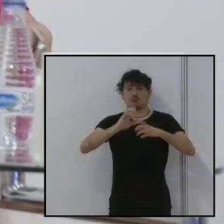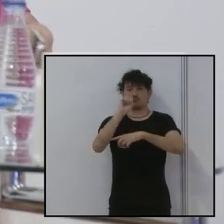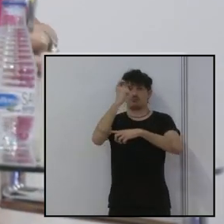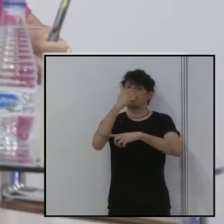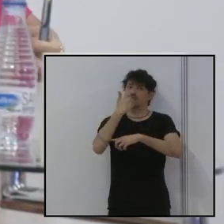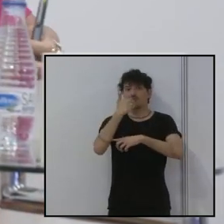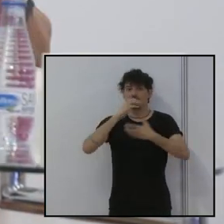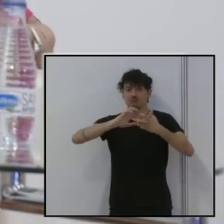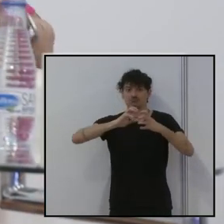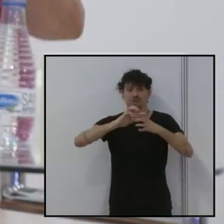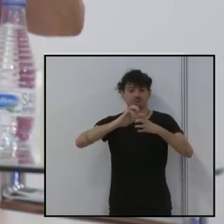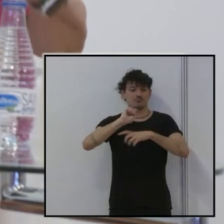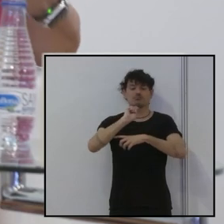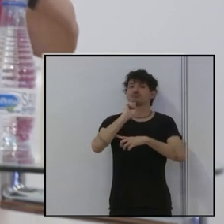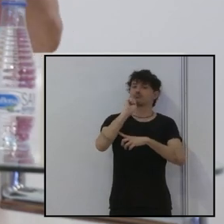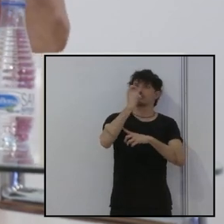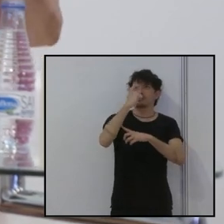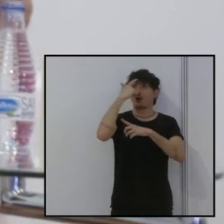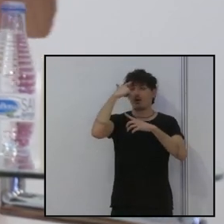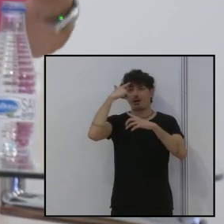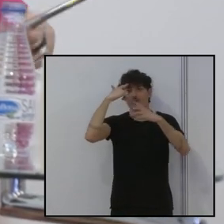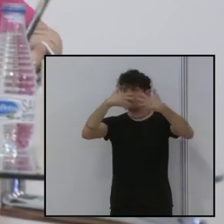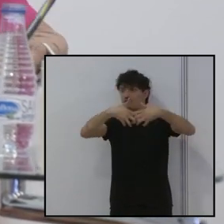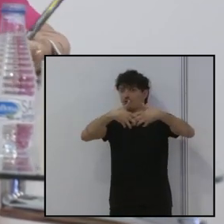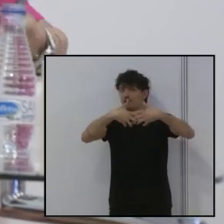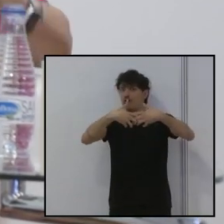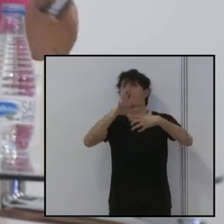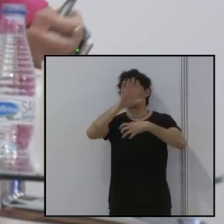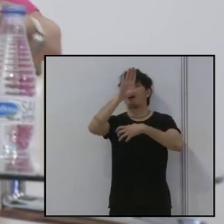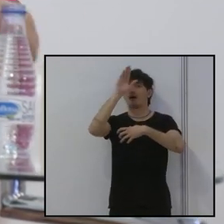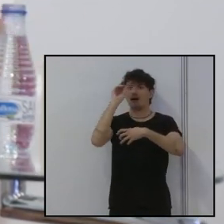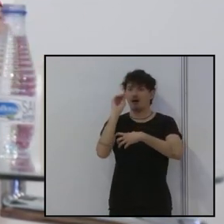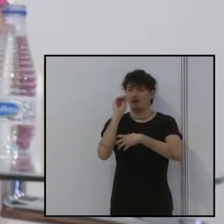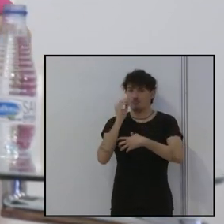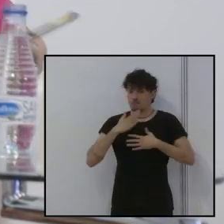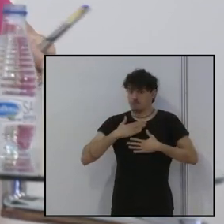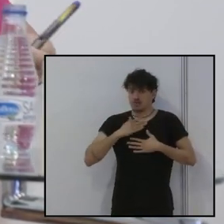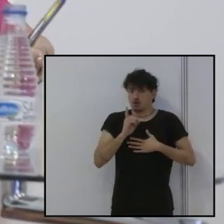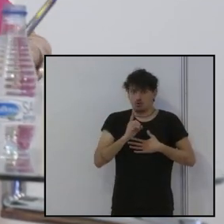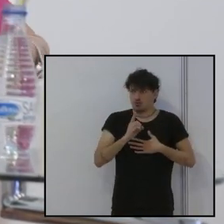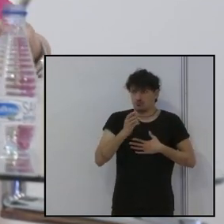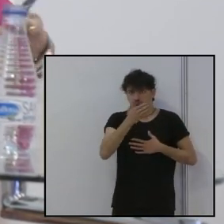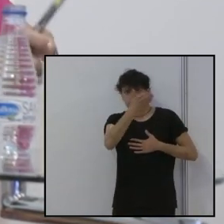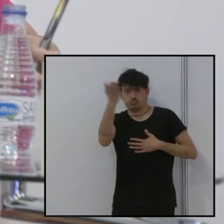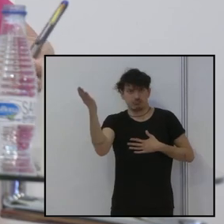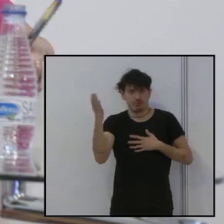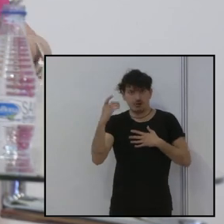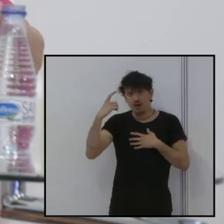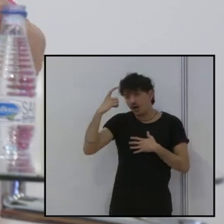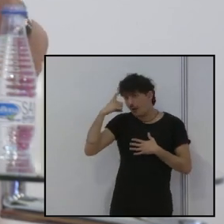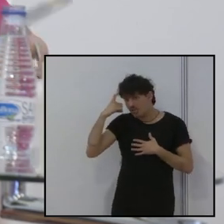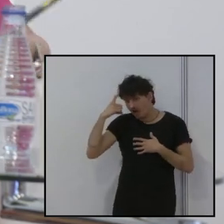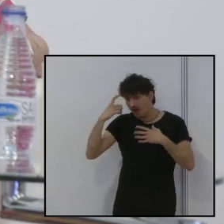se ha colocado y lo he entendido. He entendido cómo funciona no solo mi cabeza, nuestra cabeza, digamos, en general. He entendido, yo creo que bastante más